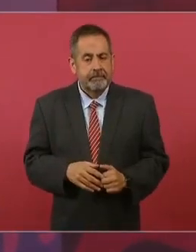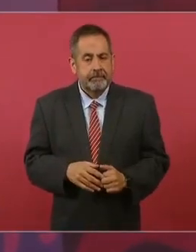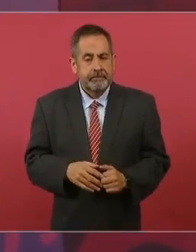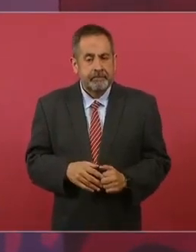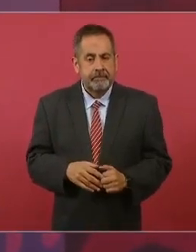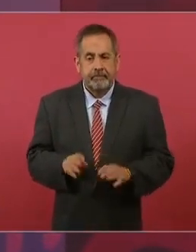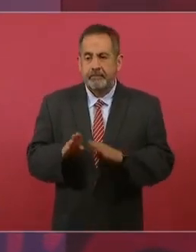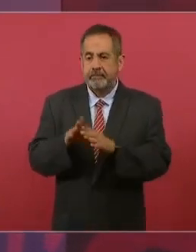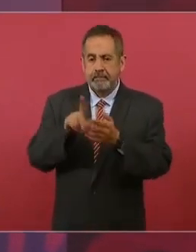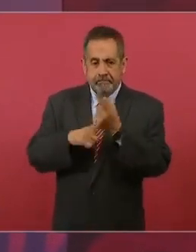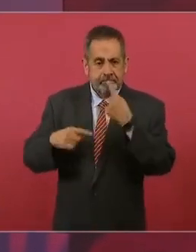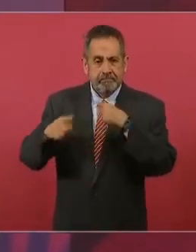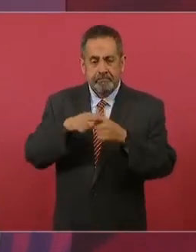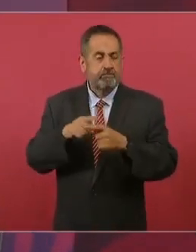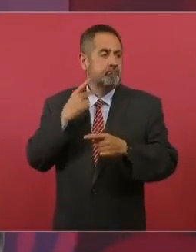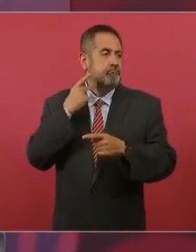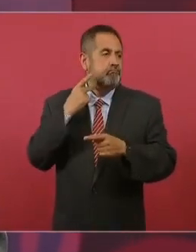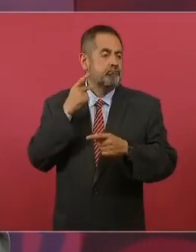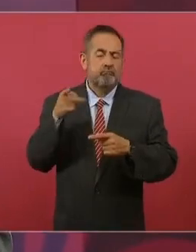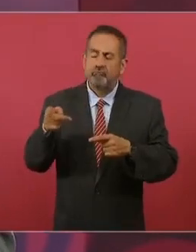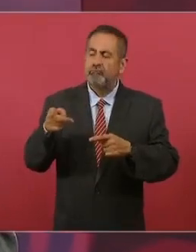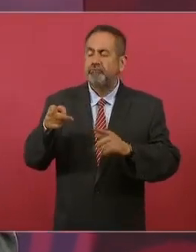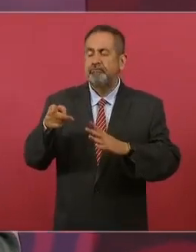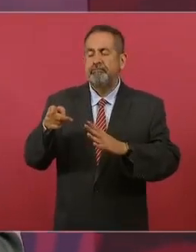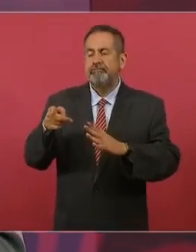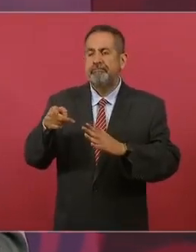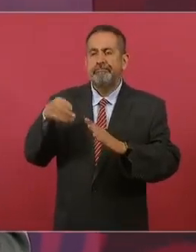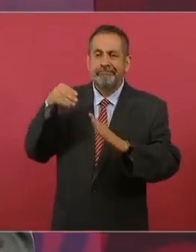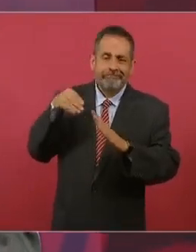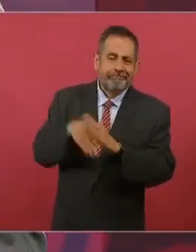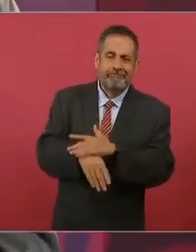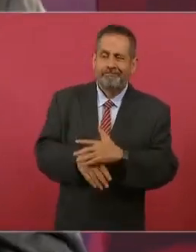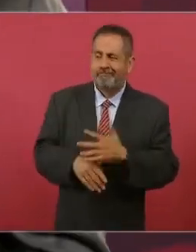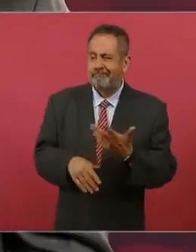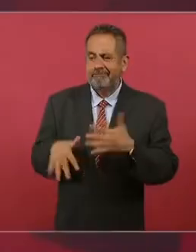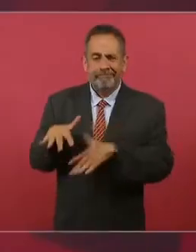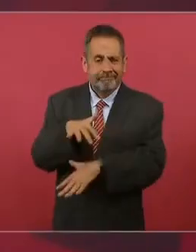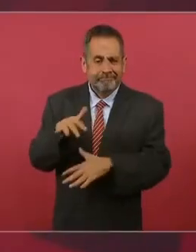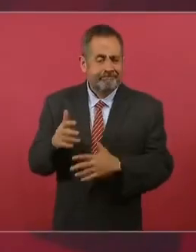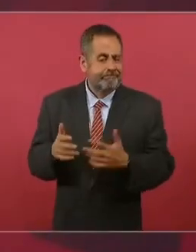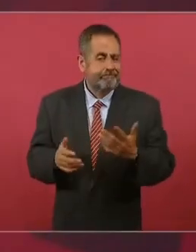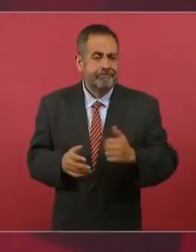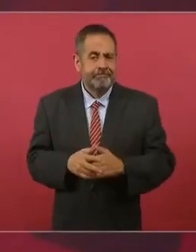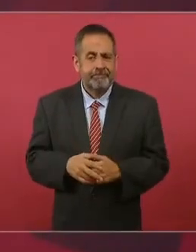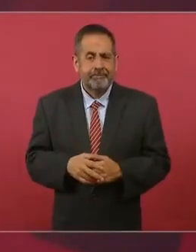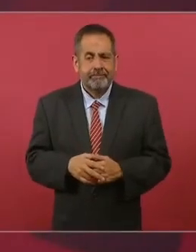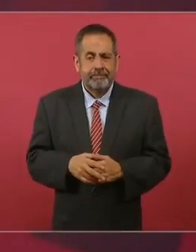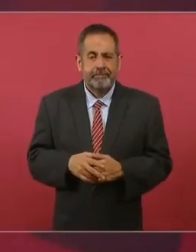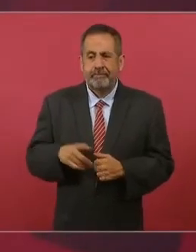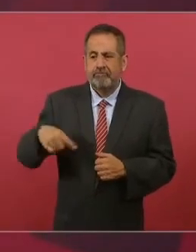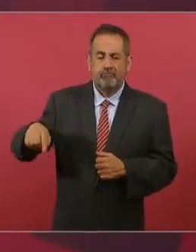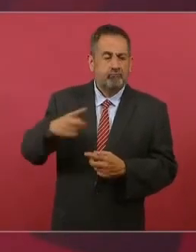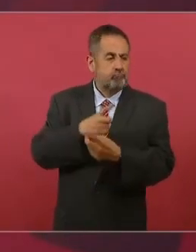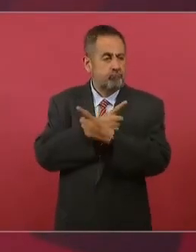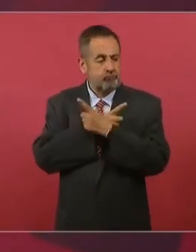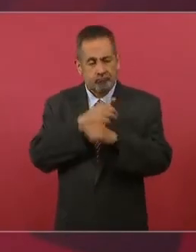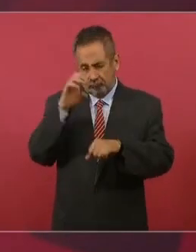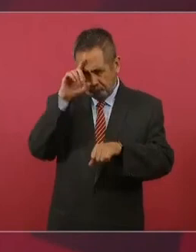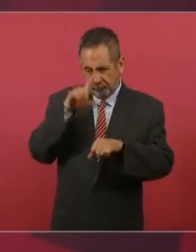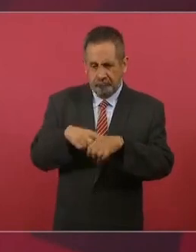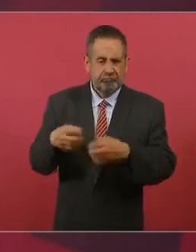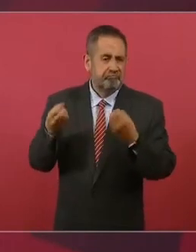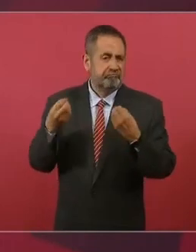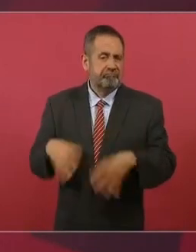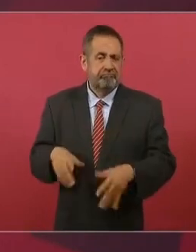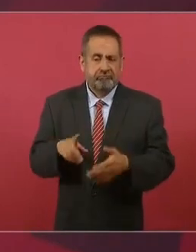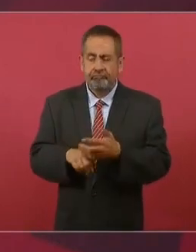la degradación de la política, tuvo que ver con la pérdida de valores culturales,